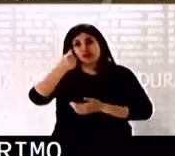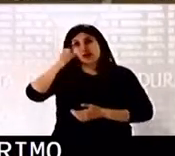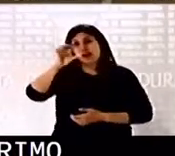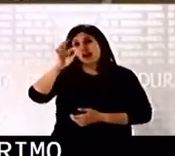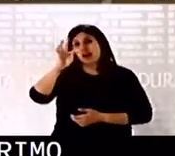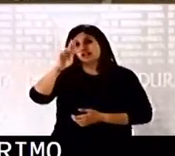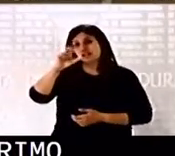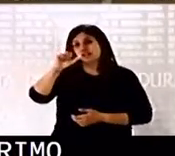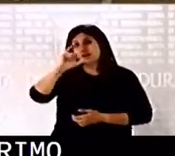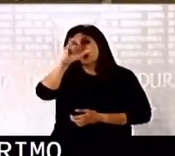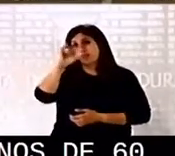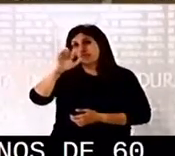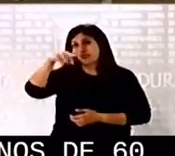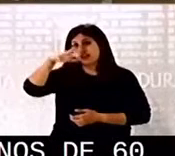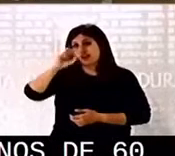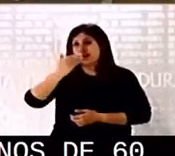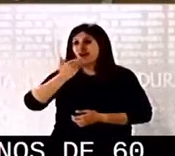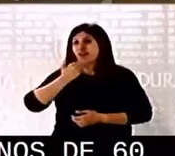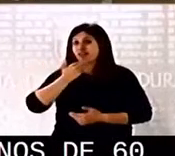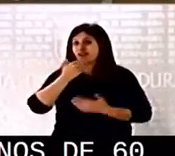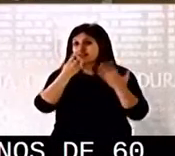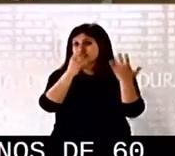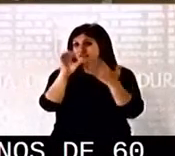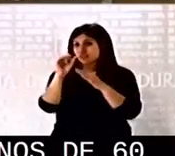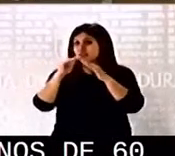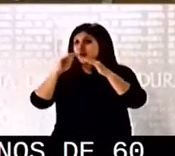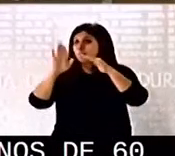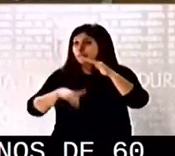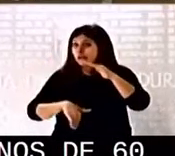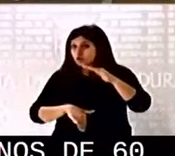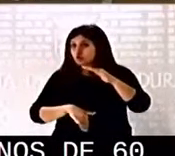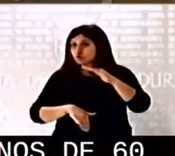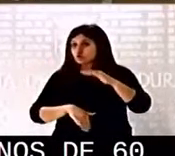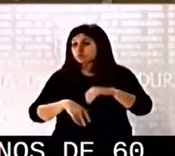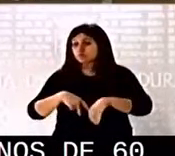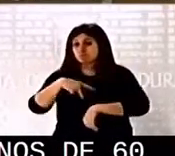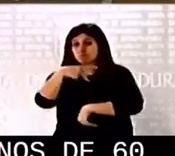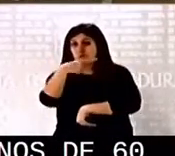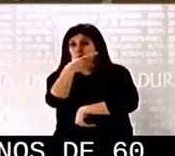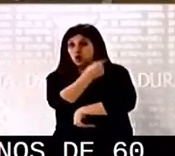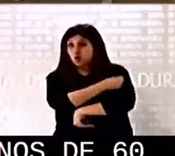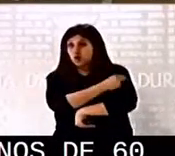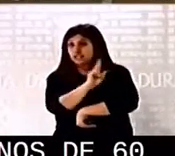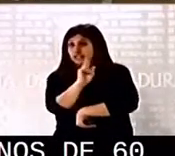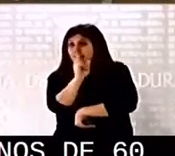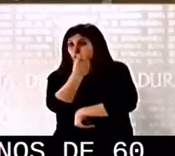de 60 años, la vacuna que se les administrará,